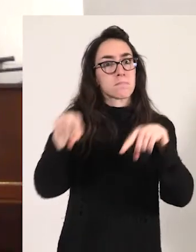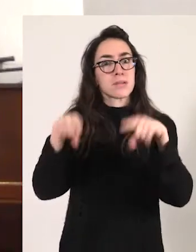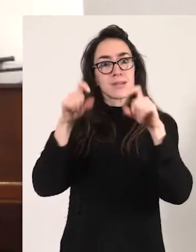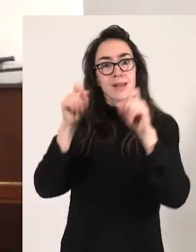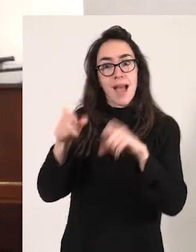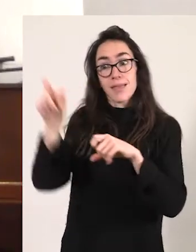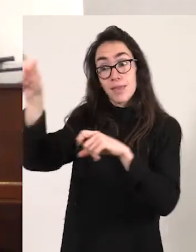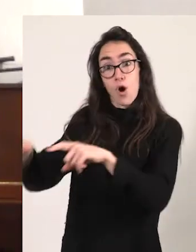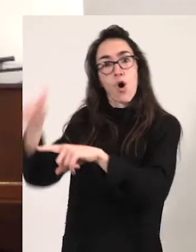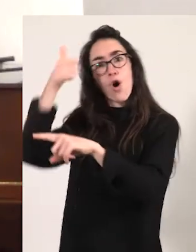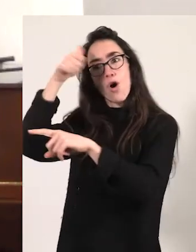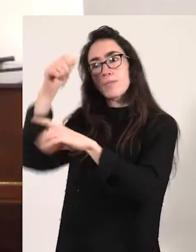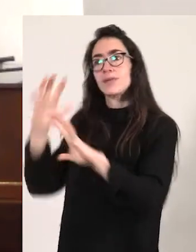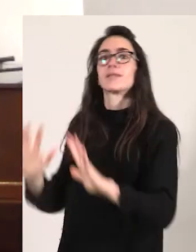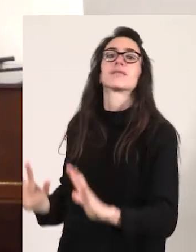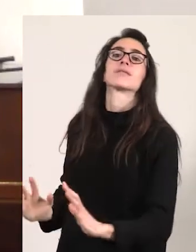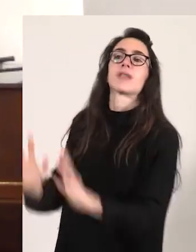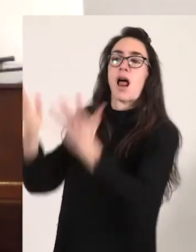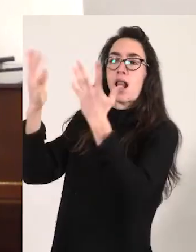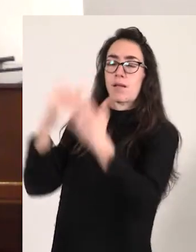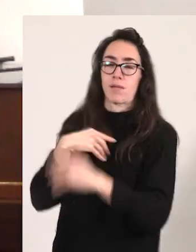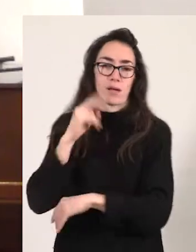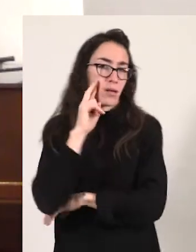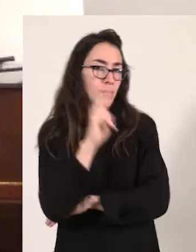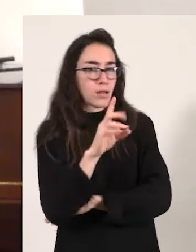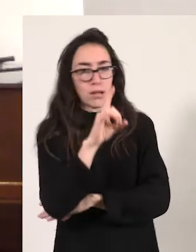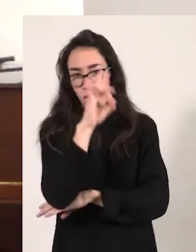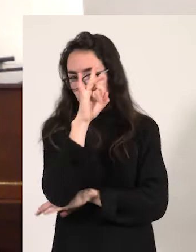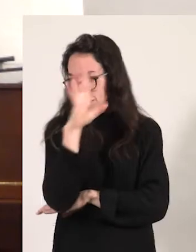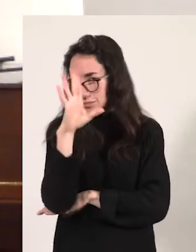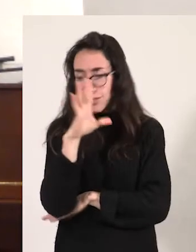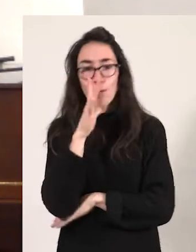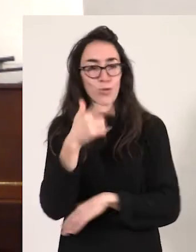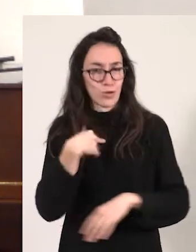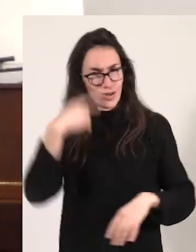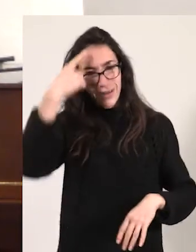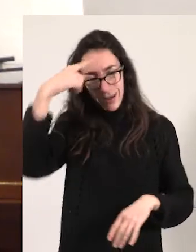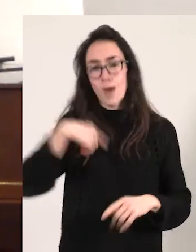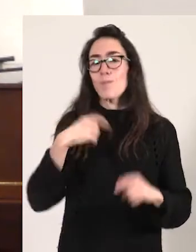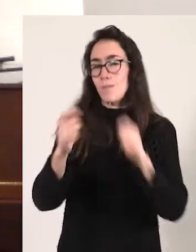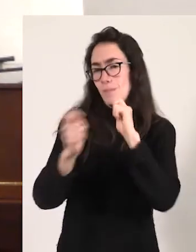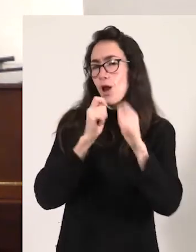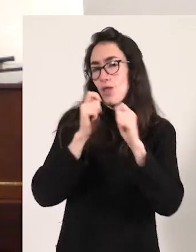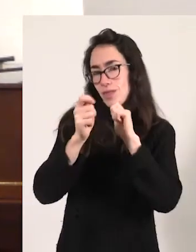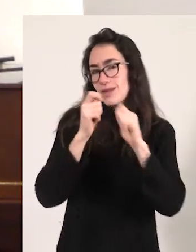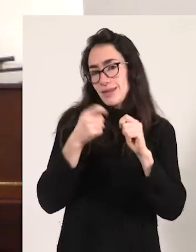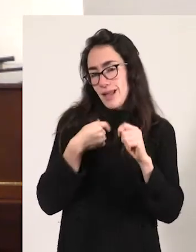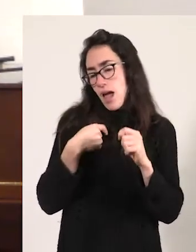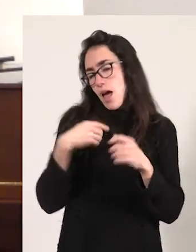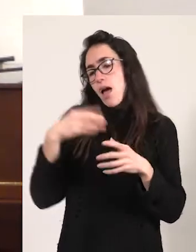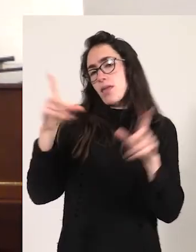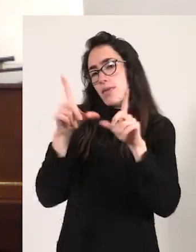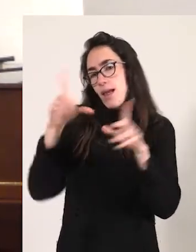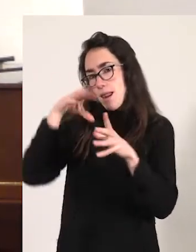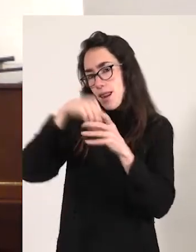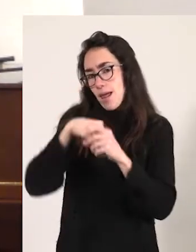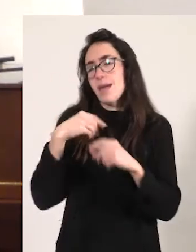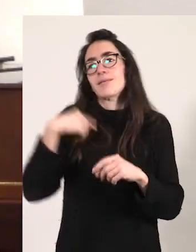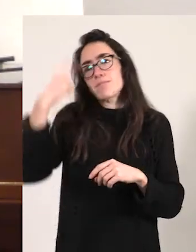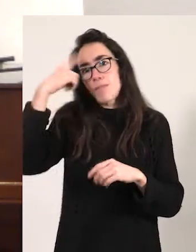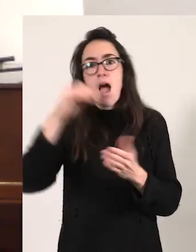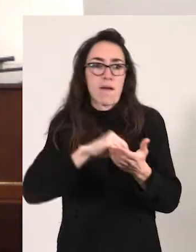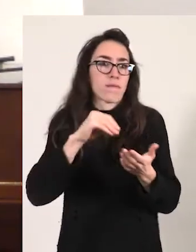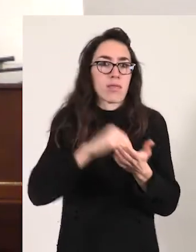un inmigrante salva a un hombre. Es que no puedo evitar reírme cuando pienso en esa barbaridad. Yo sé, porque soy periodista y trabajo en la tele, que a veces vamos